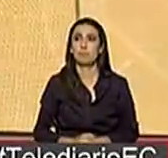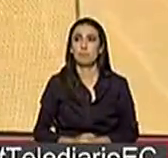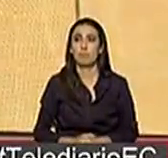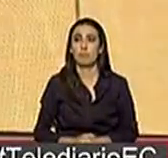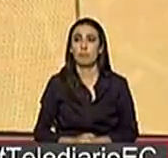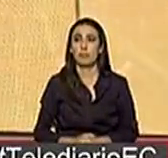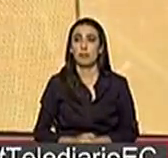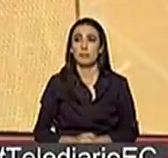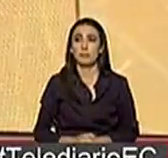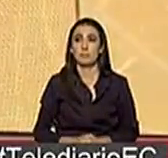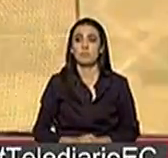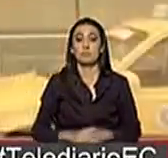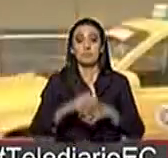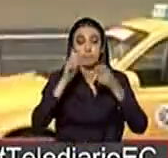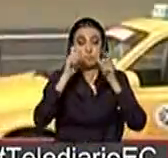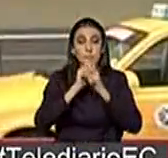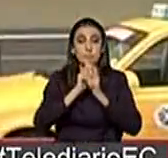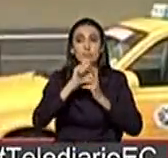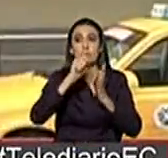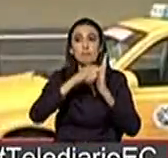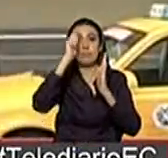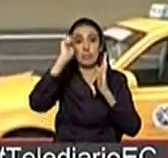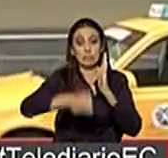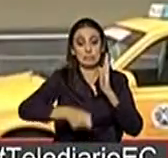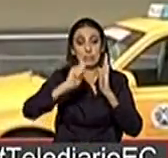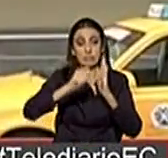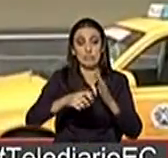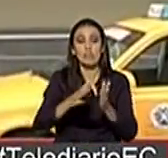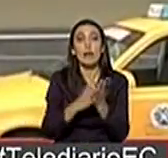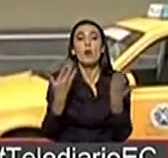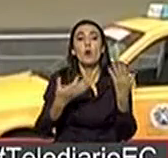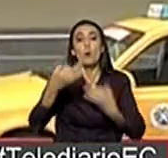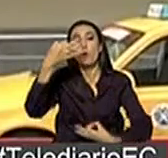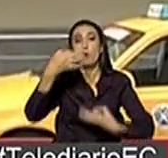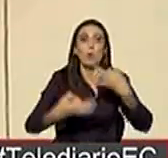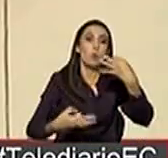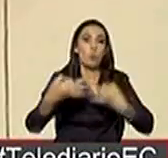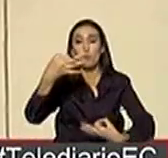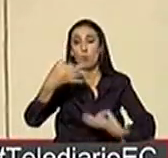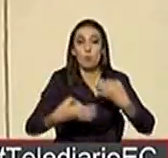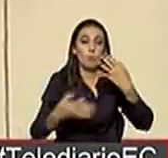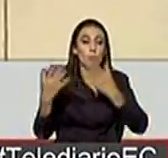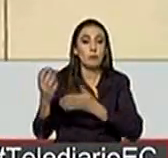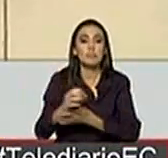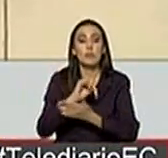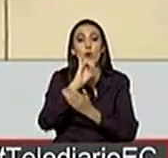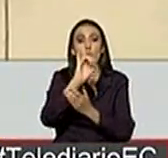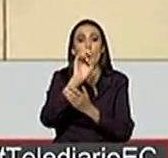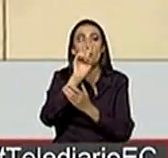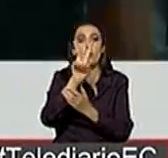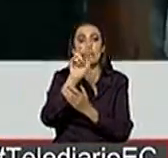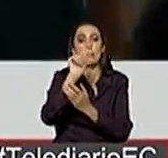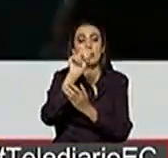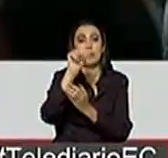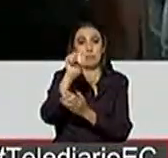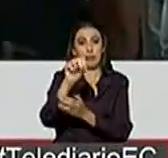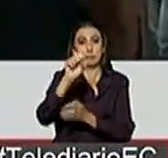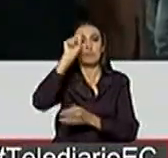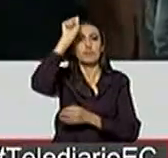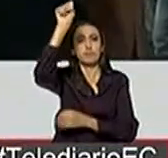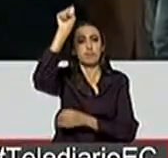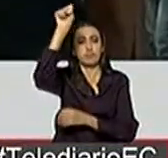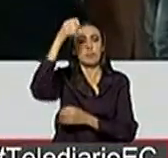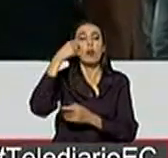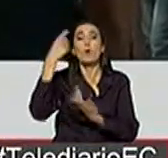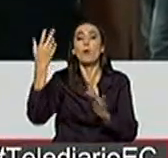se difirió la audiencia de evaluación y preparatoria de juicio contra el ex ministro y van espinel por el presunto delito de enriquecimiento ilícito previsto